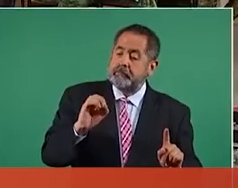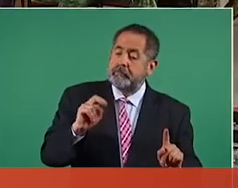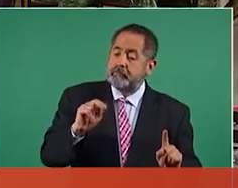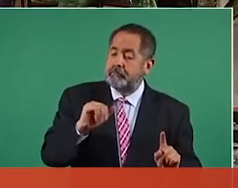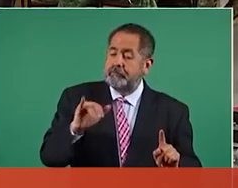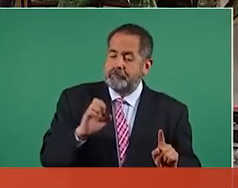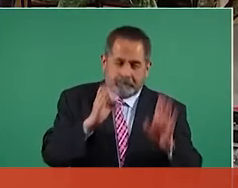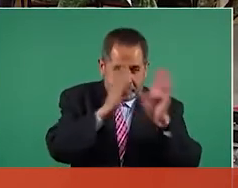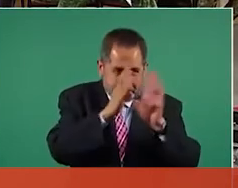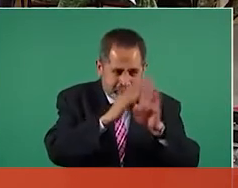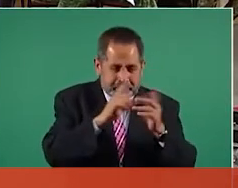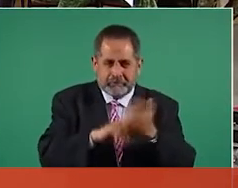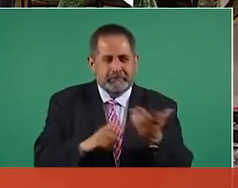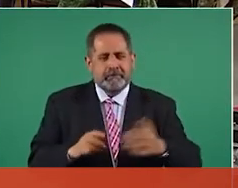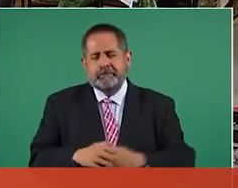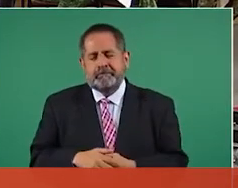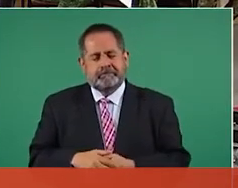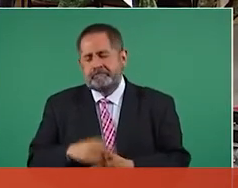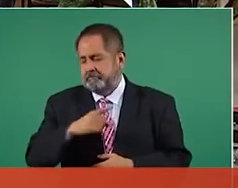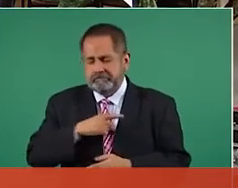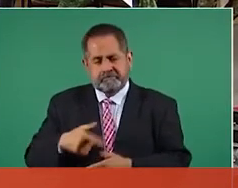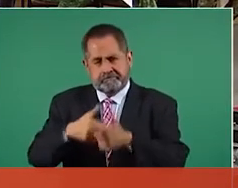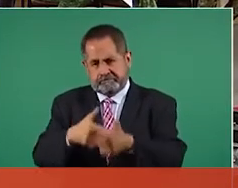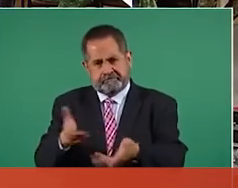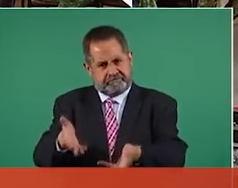se siga con la investigación.